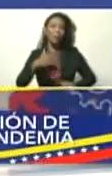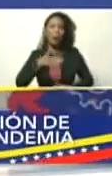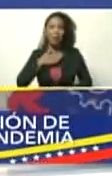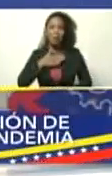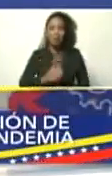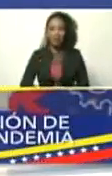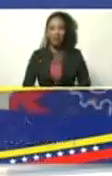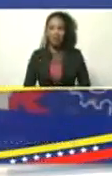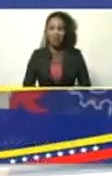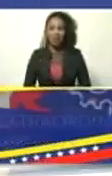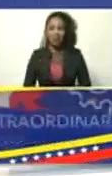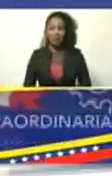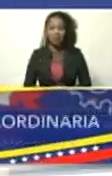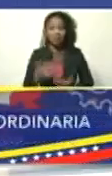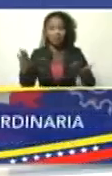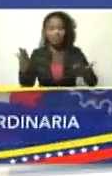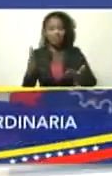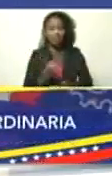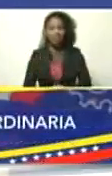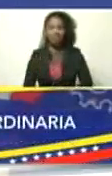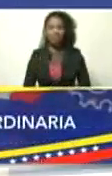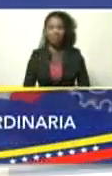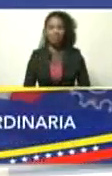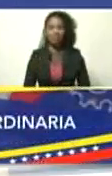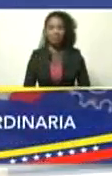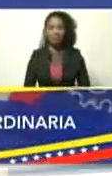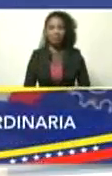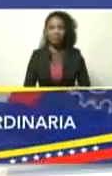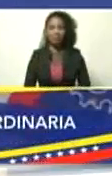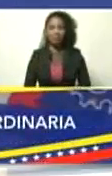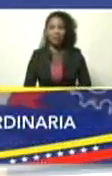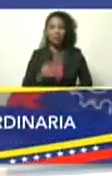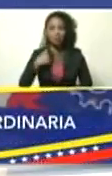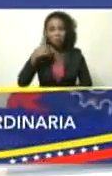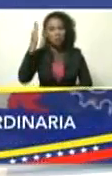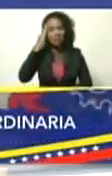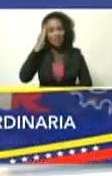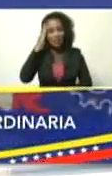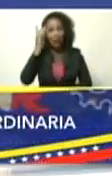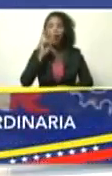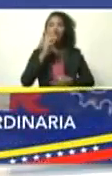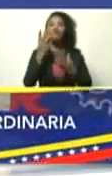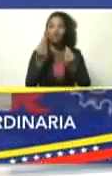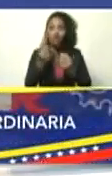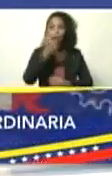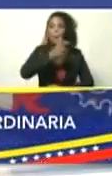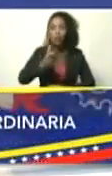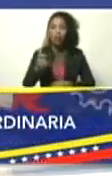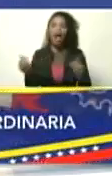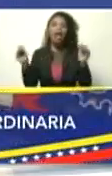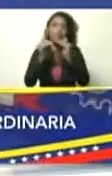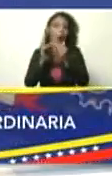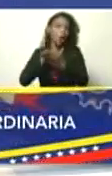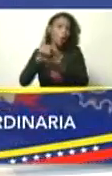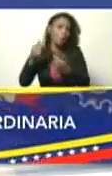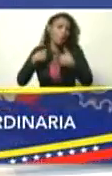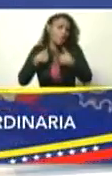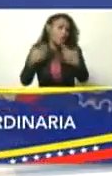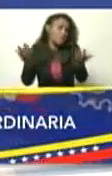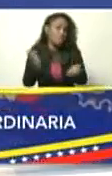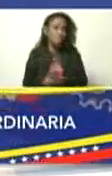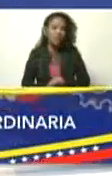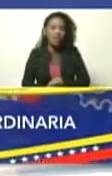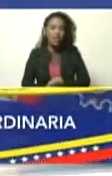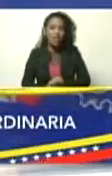menos. ¿Ah? Y sé que así mucha gente lo hacía. Y en el 2020 empezó